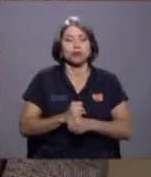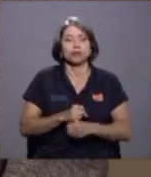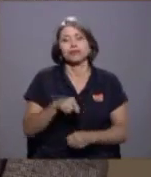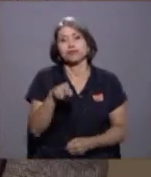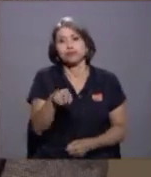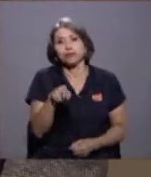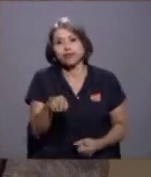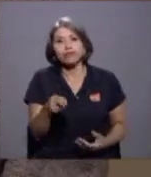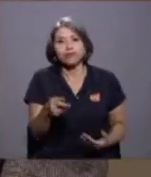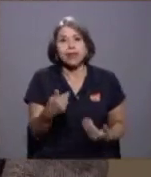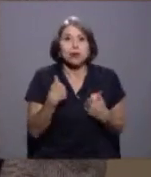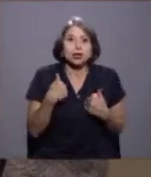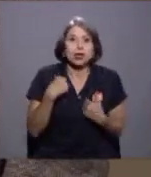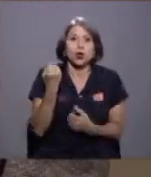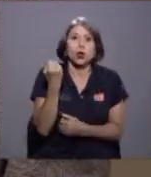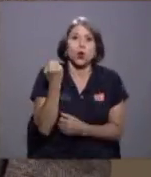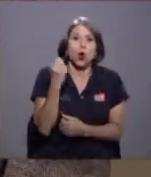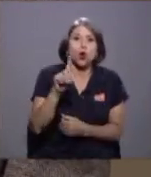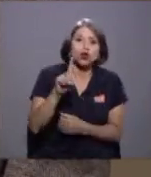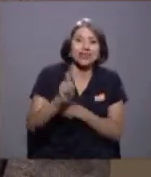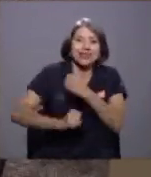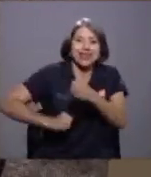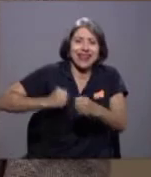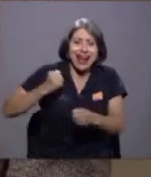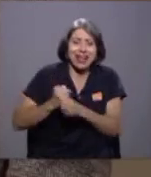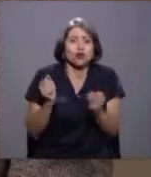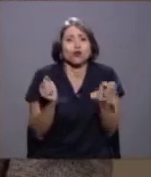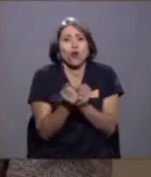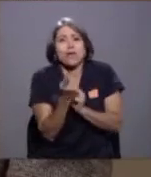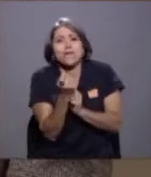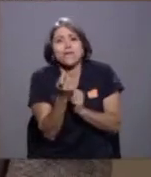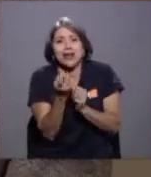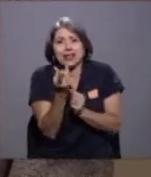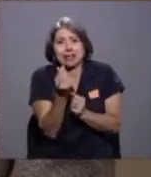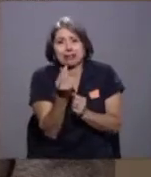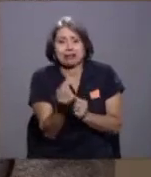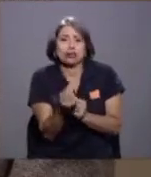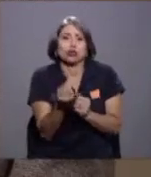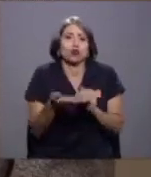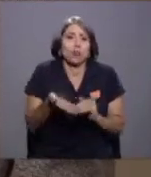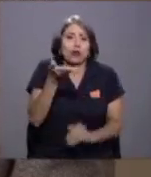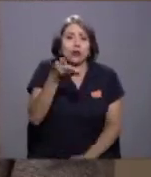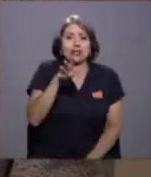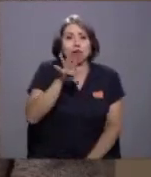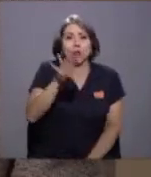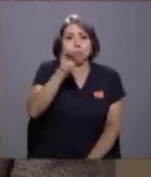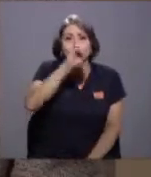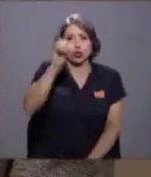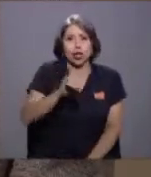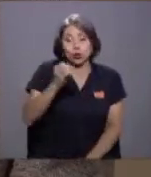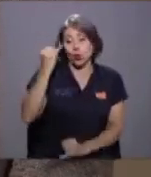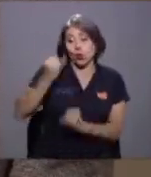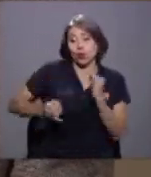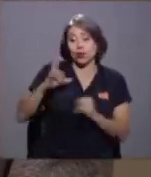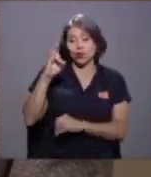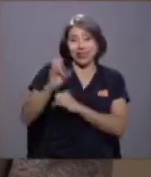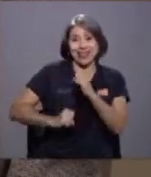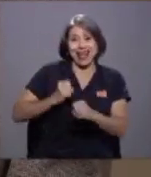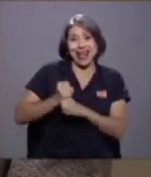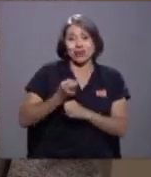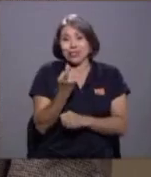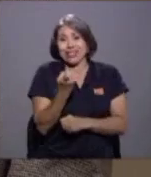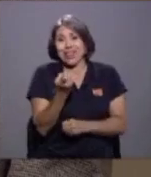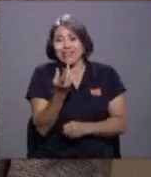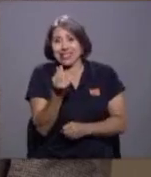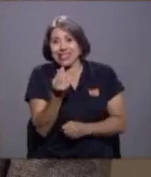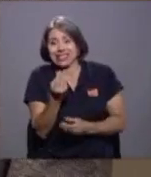Donde hemos tenido 11 años continuos con déficits superiores al 4%, los últimos 7, si no me equivoco, con déficit superiores